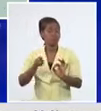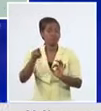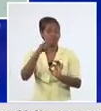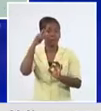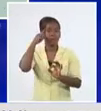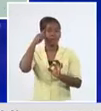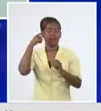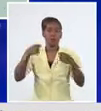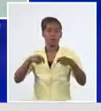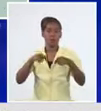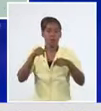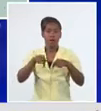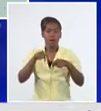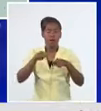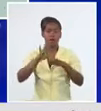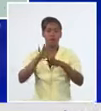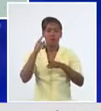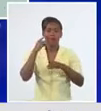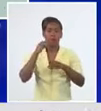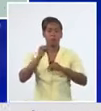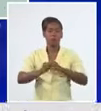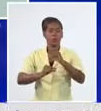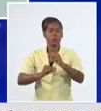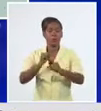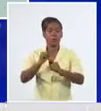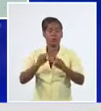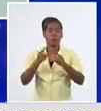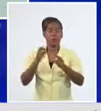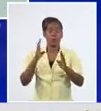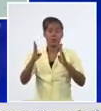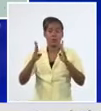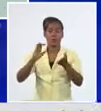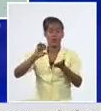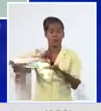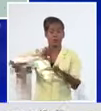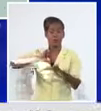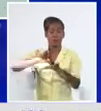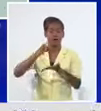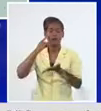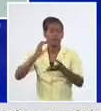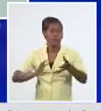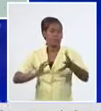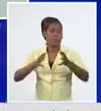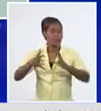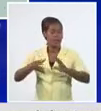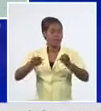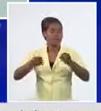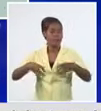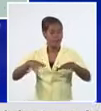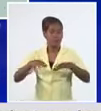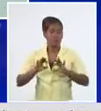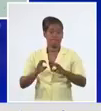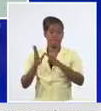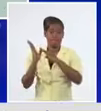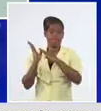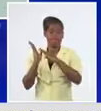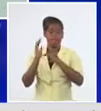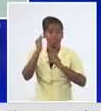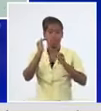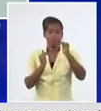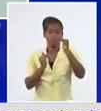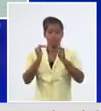plano inferior en comparación con la región central, que se ha ido complicando, como pueden ver ahí, con una